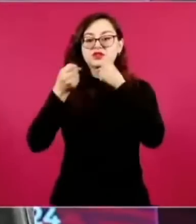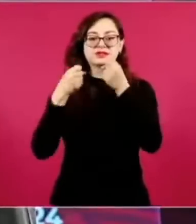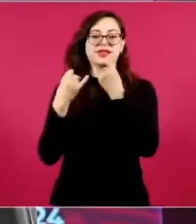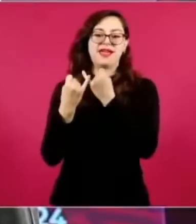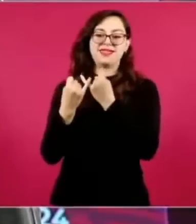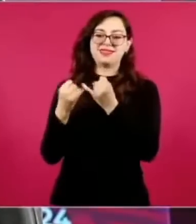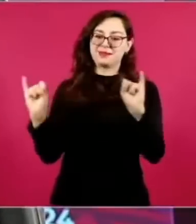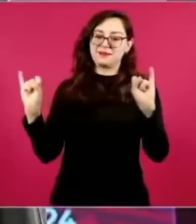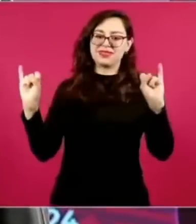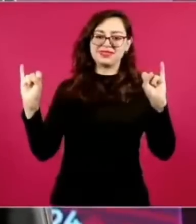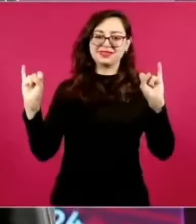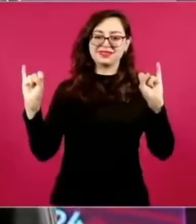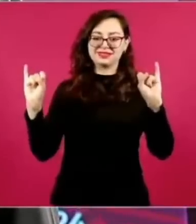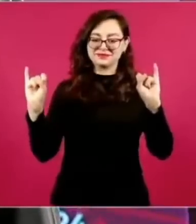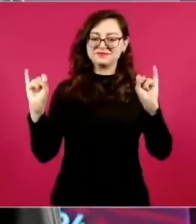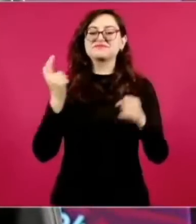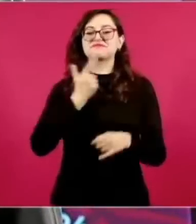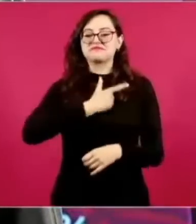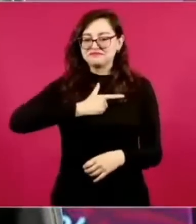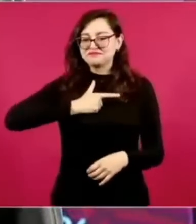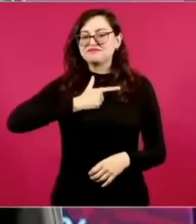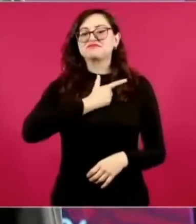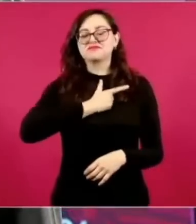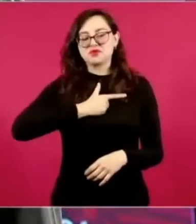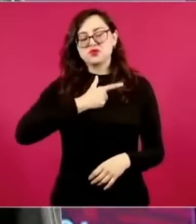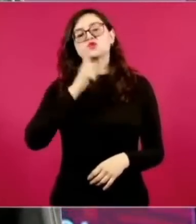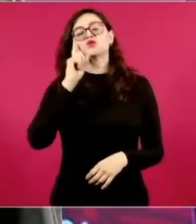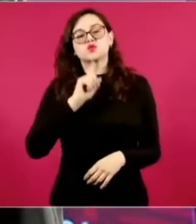independientes, mujeres y hombres.